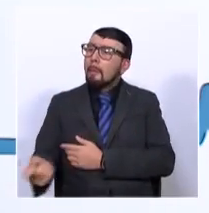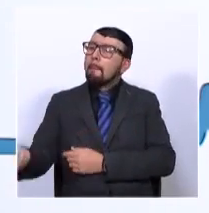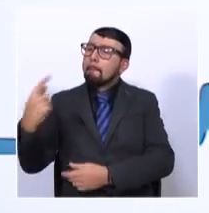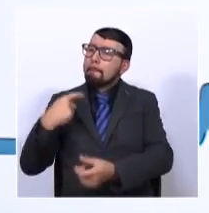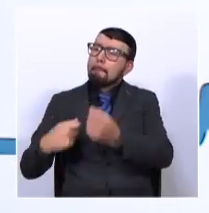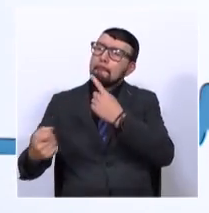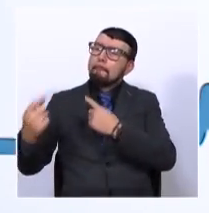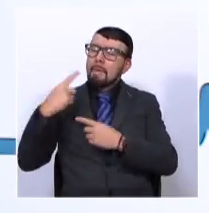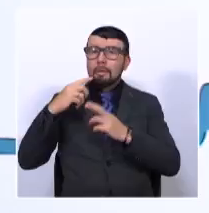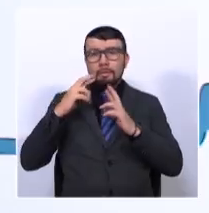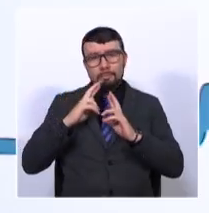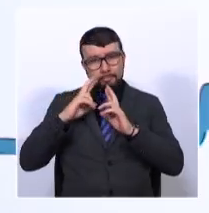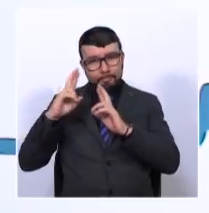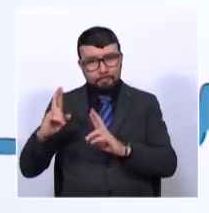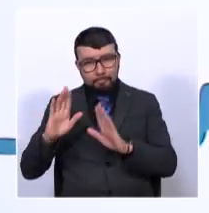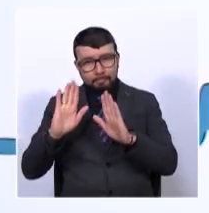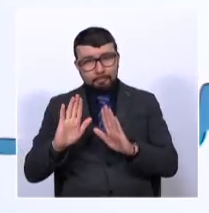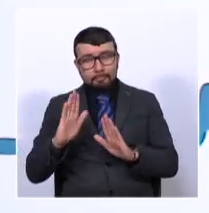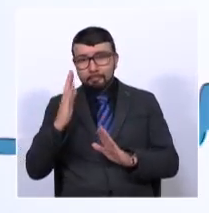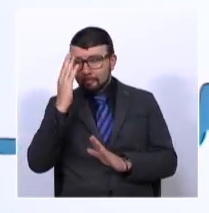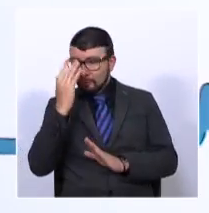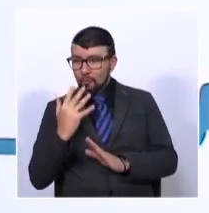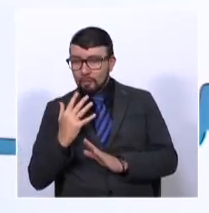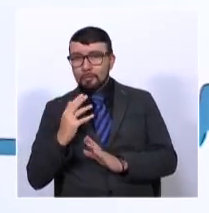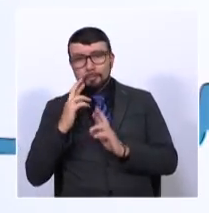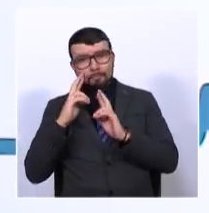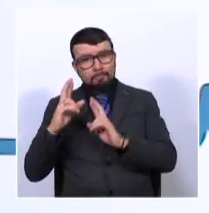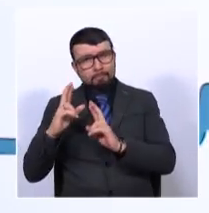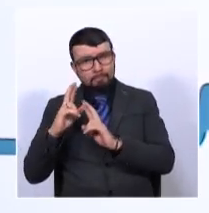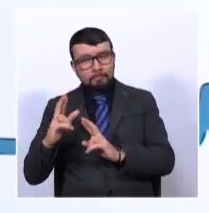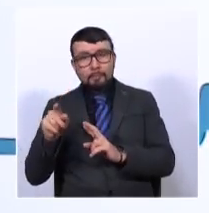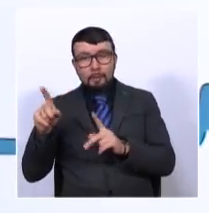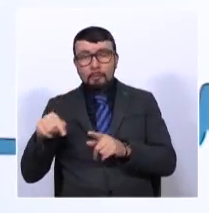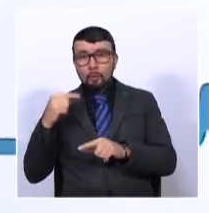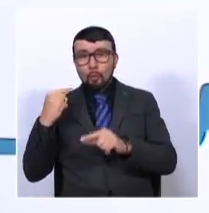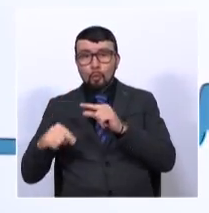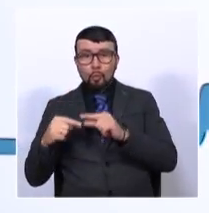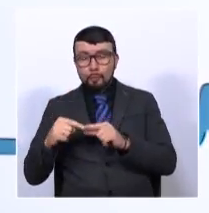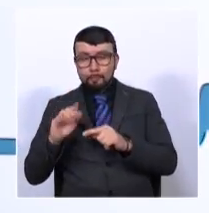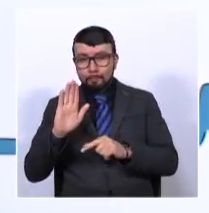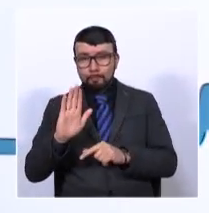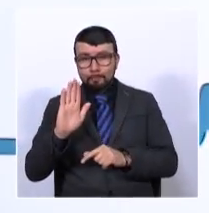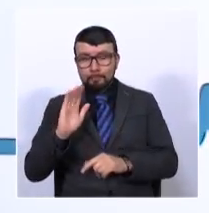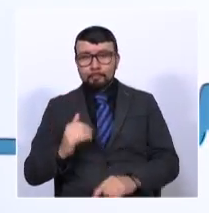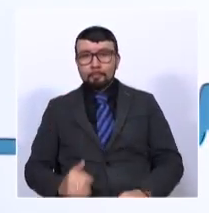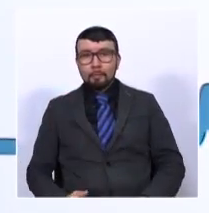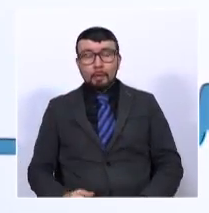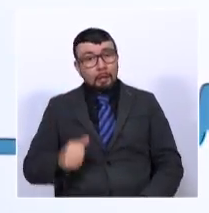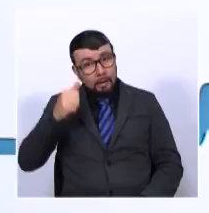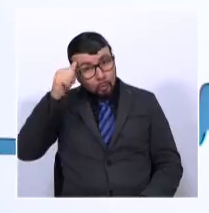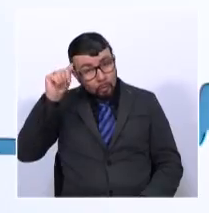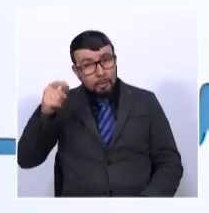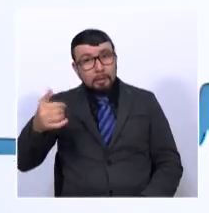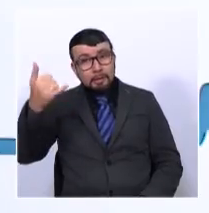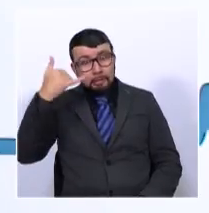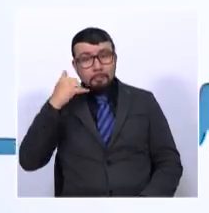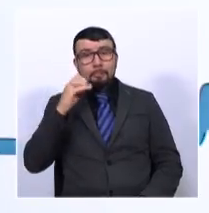en Facebook Live buscando medicamentos Dr. Rojas y en nuestro correo electrónico. Ya regresamos. Recuerden que está habilitada la